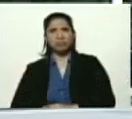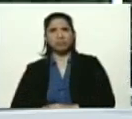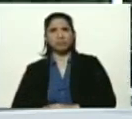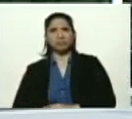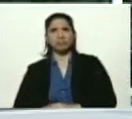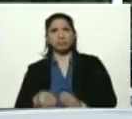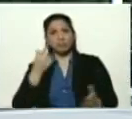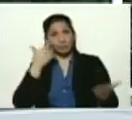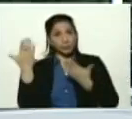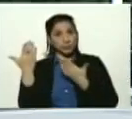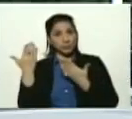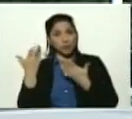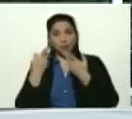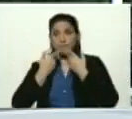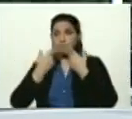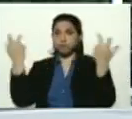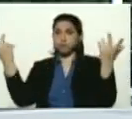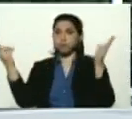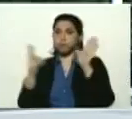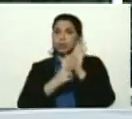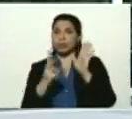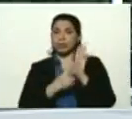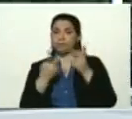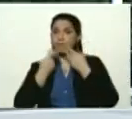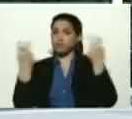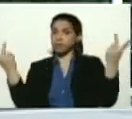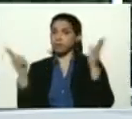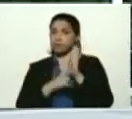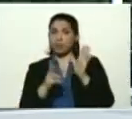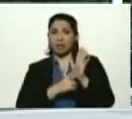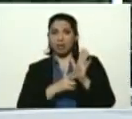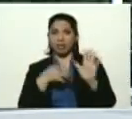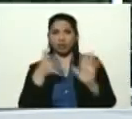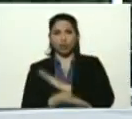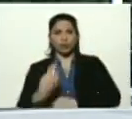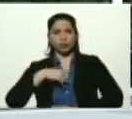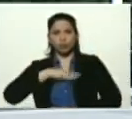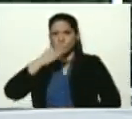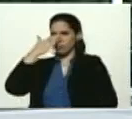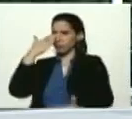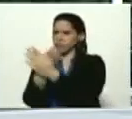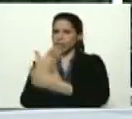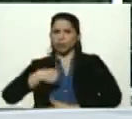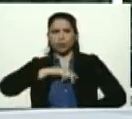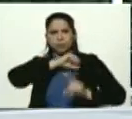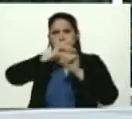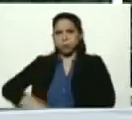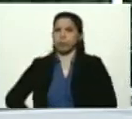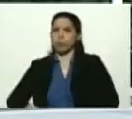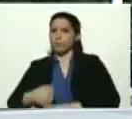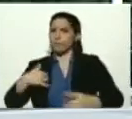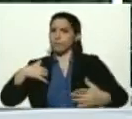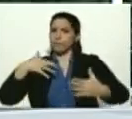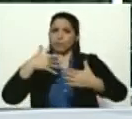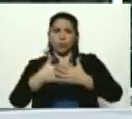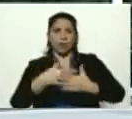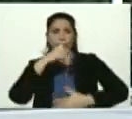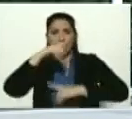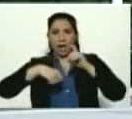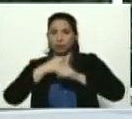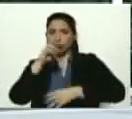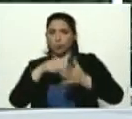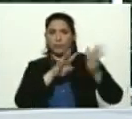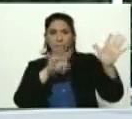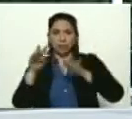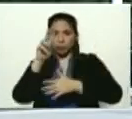Ahí está, se van revelando las verdades, van saliendo las verdades de lo que hemos enfrentado y hemos derrotado durante estos años